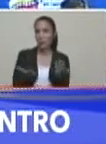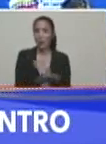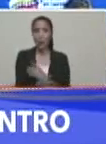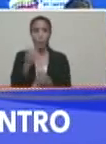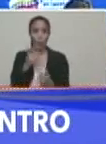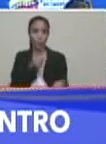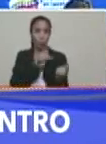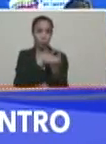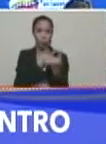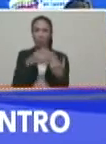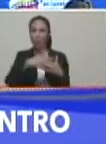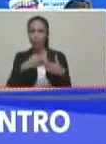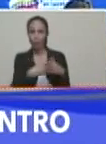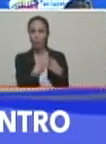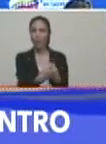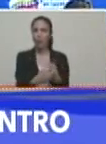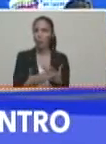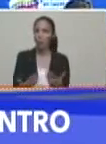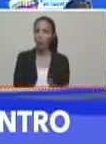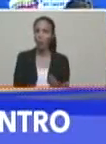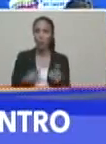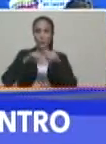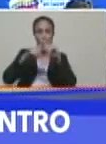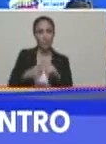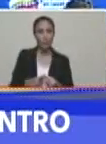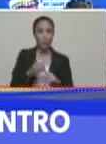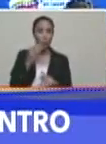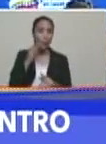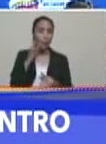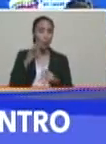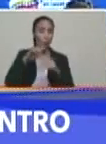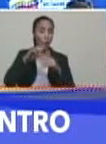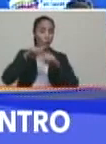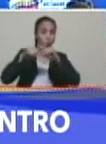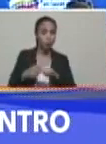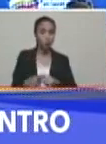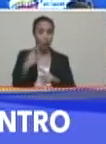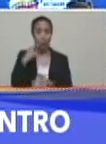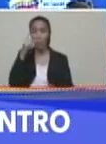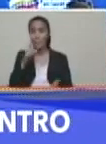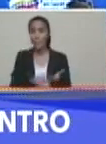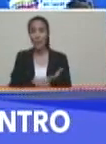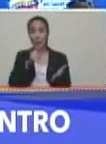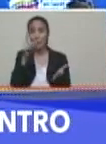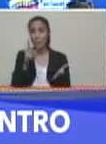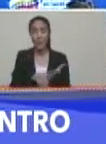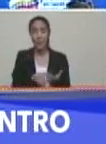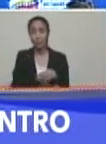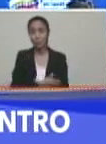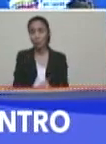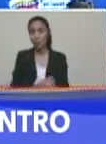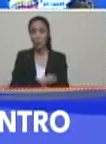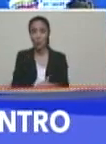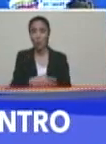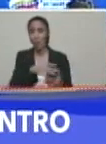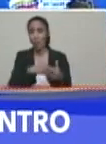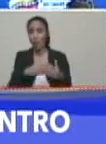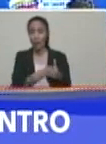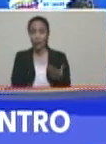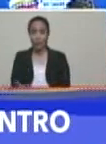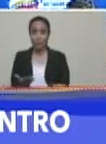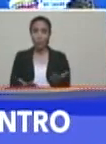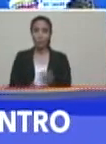consulta, y si hacen la cuenta, nos darían varios miles de millones de dólares si